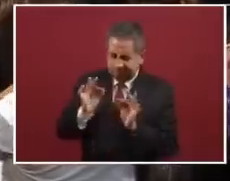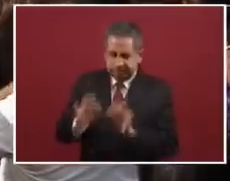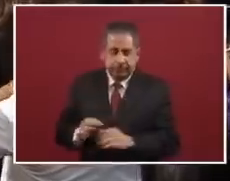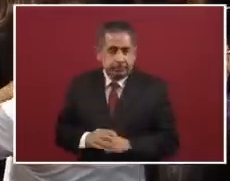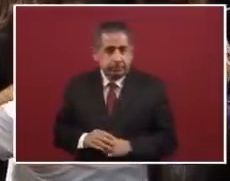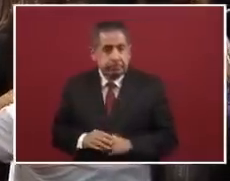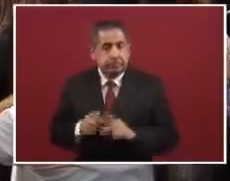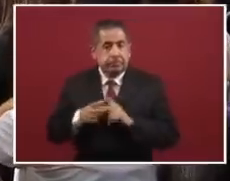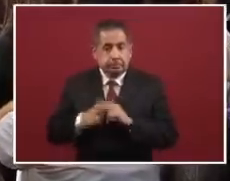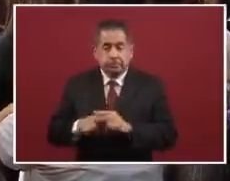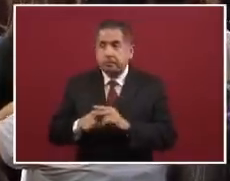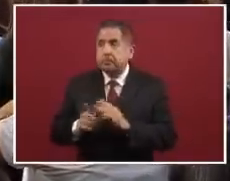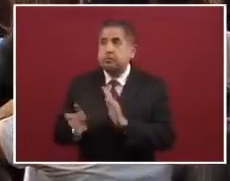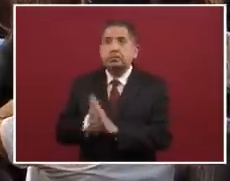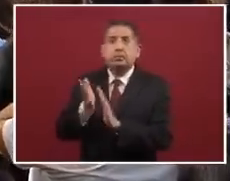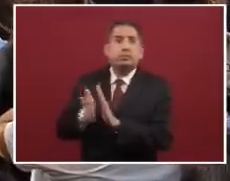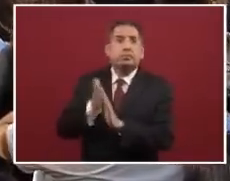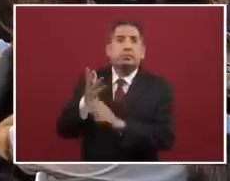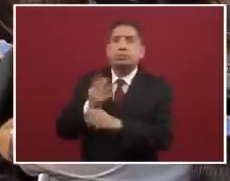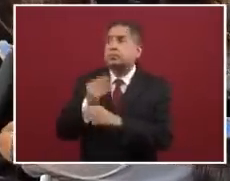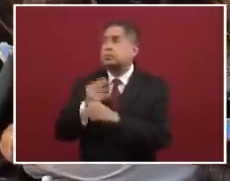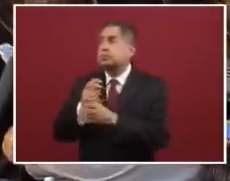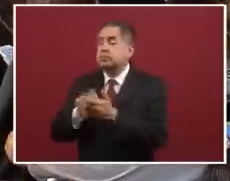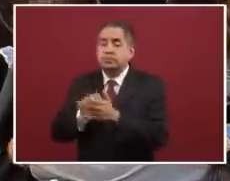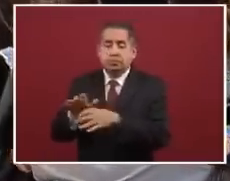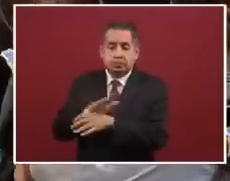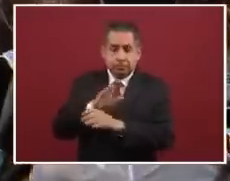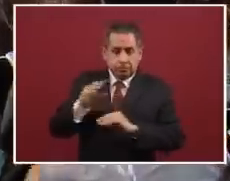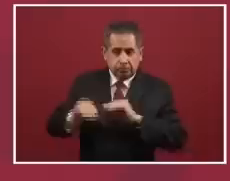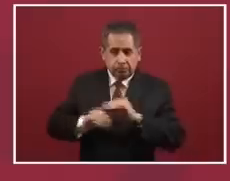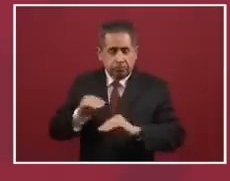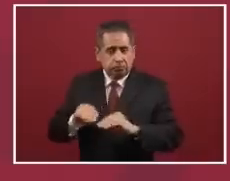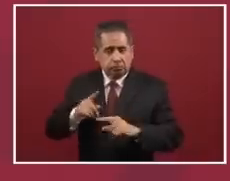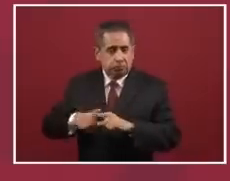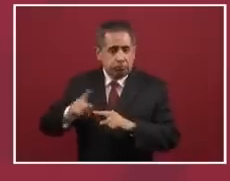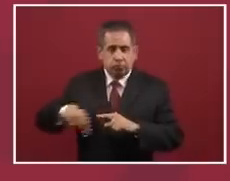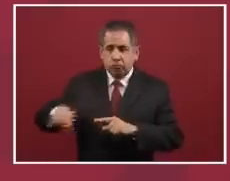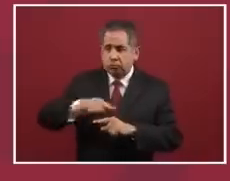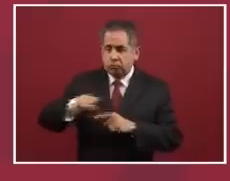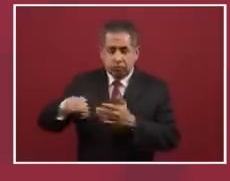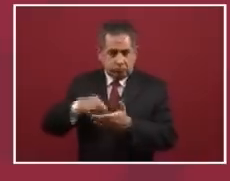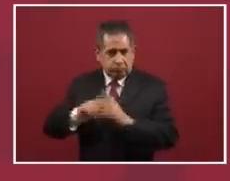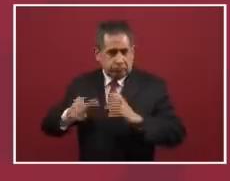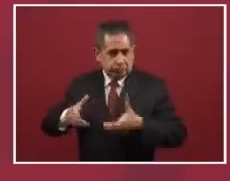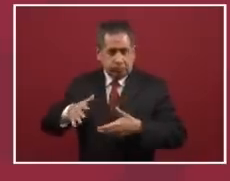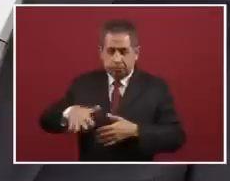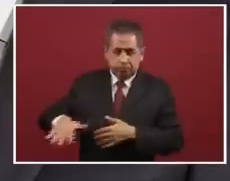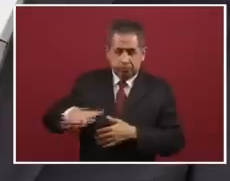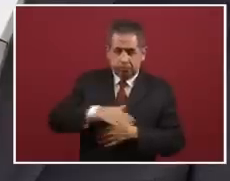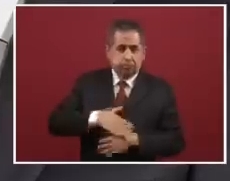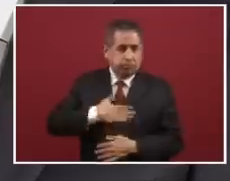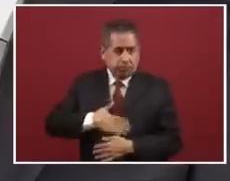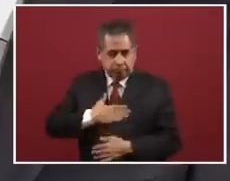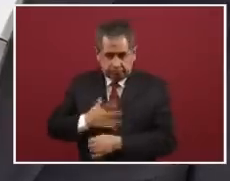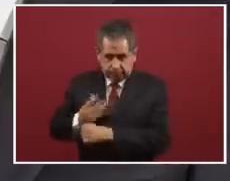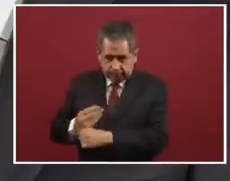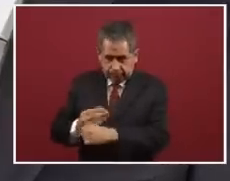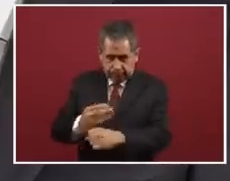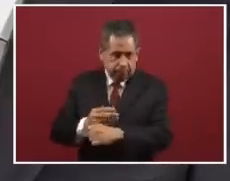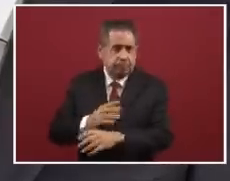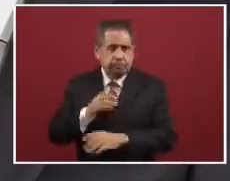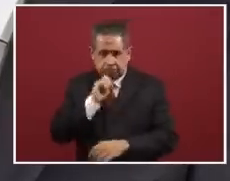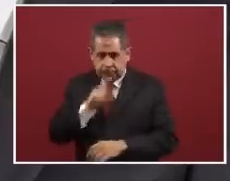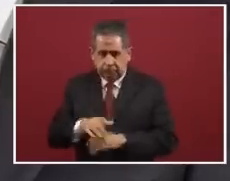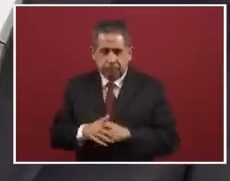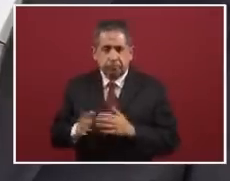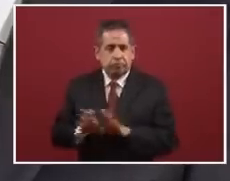inició ya la remodelación, se van a mejorar todos los espacios, los baños, se